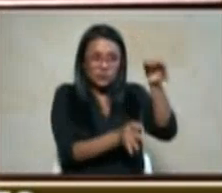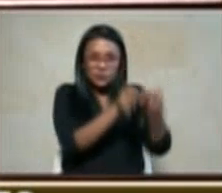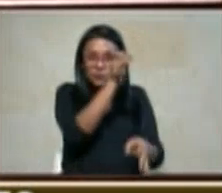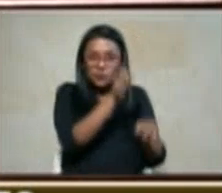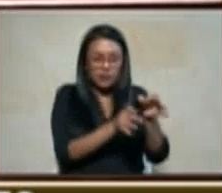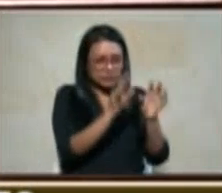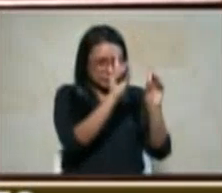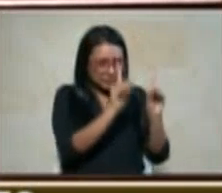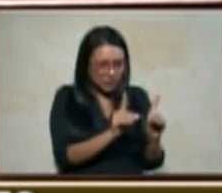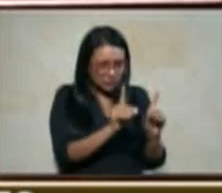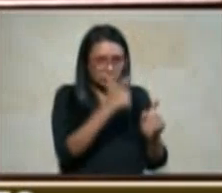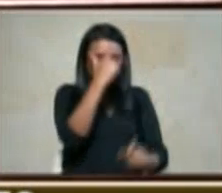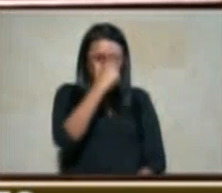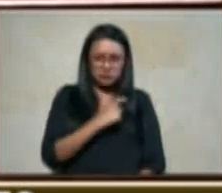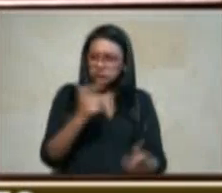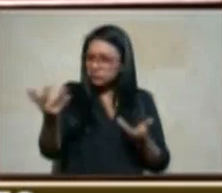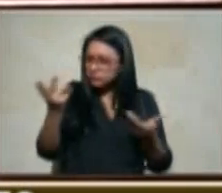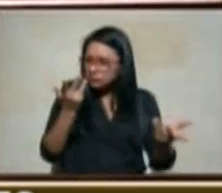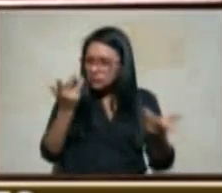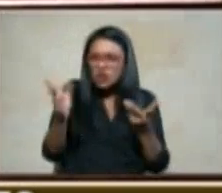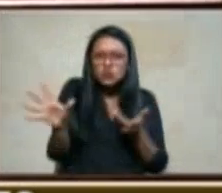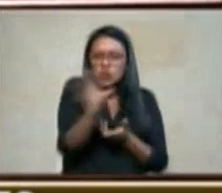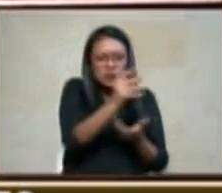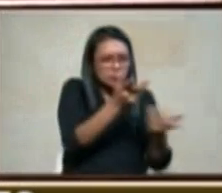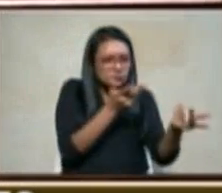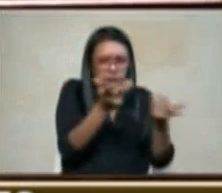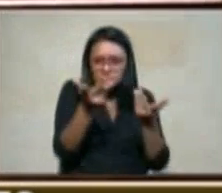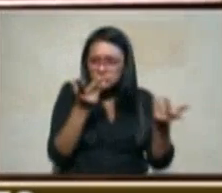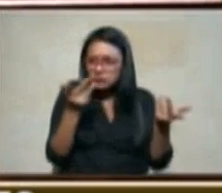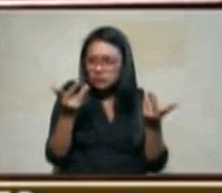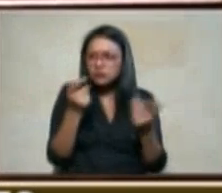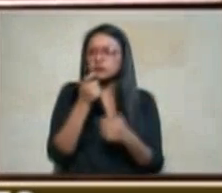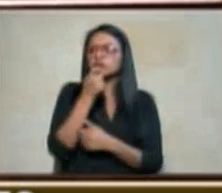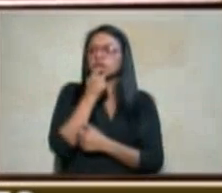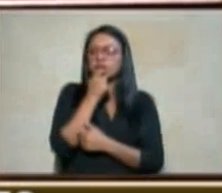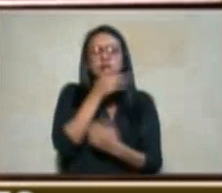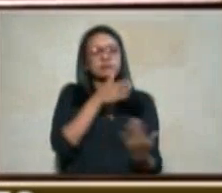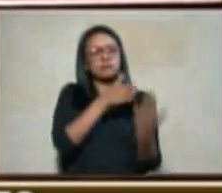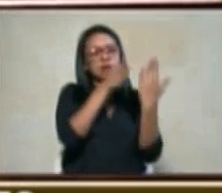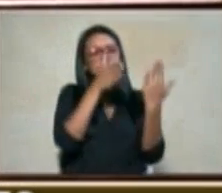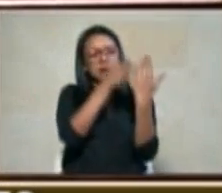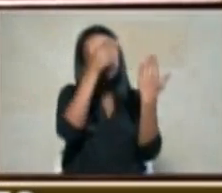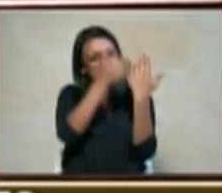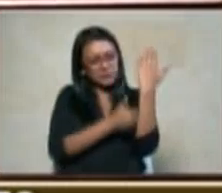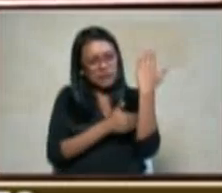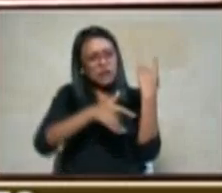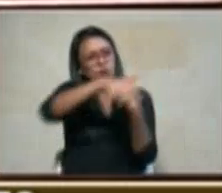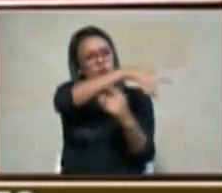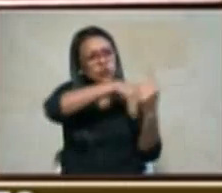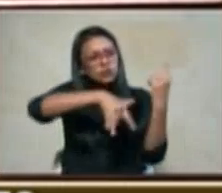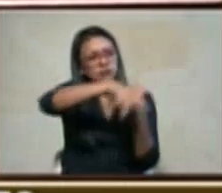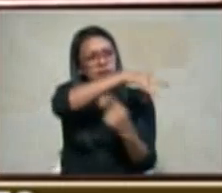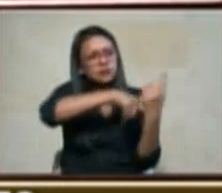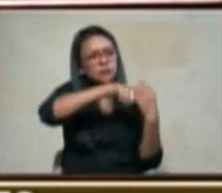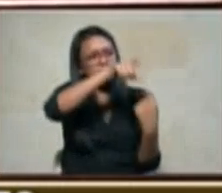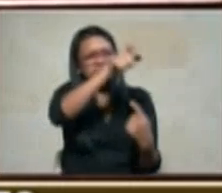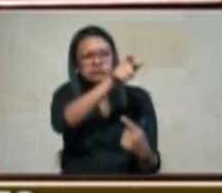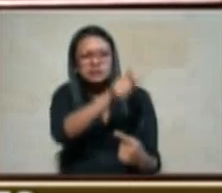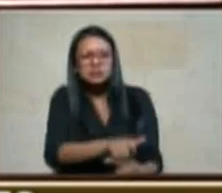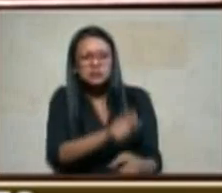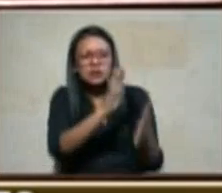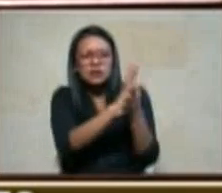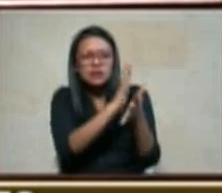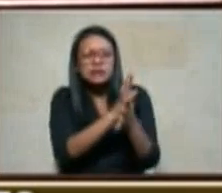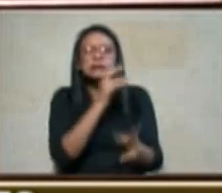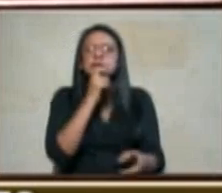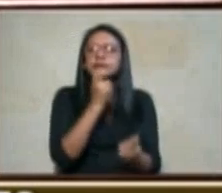está tomando las decisiones, escuchándolos a todos y también dictando sentencias en contexto, entendiendo la buena fe en el contexto de